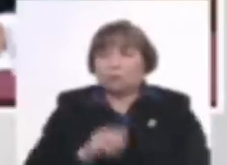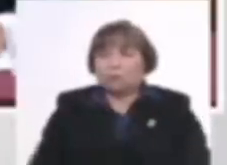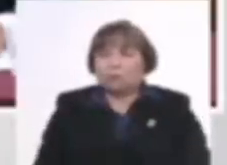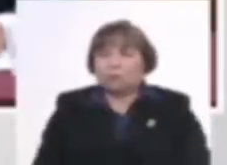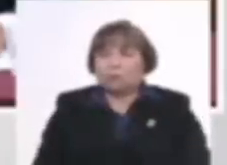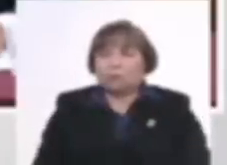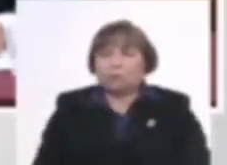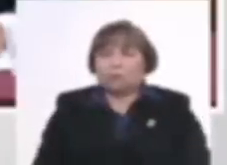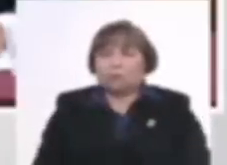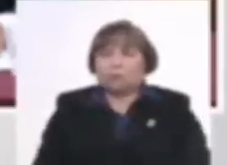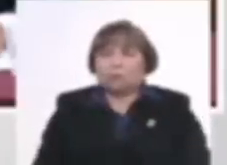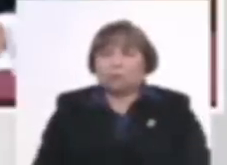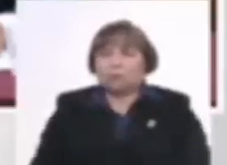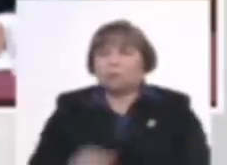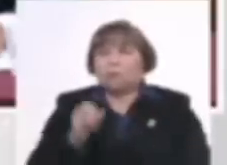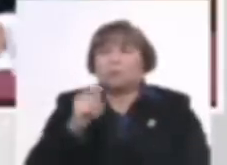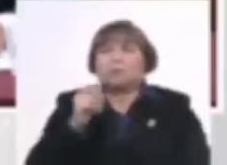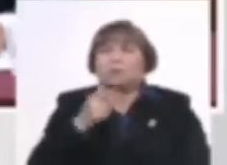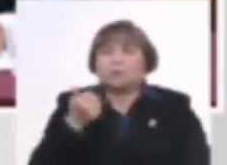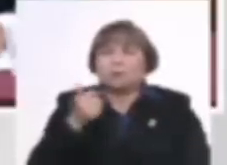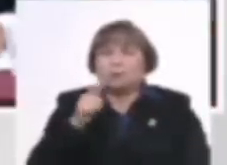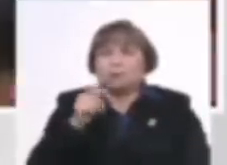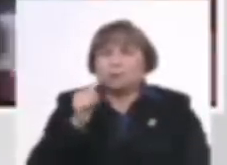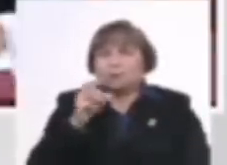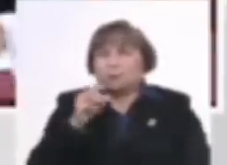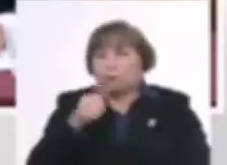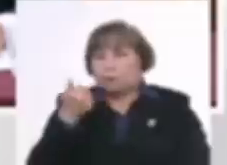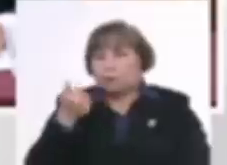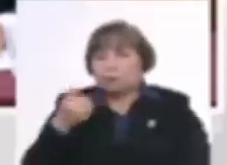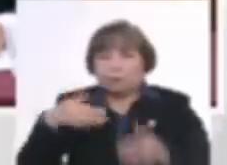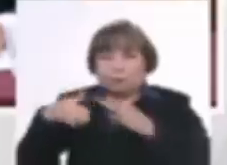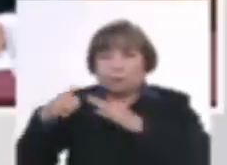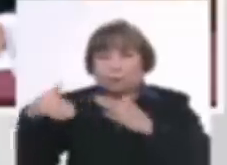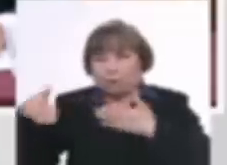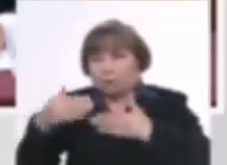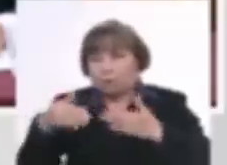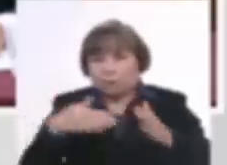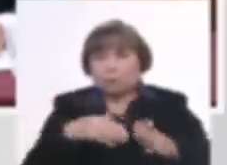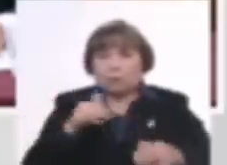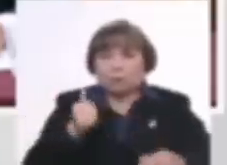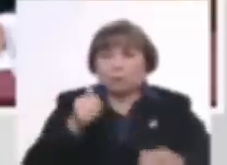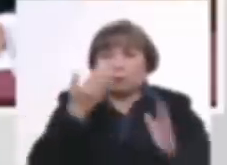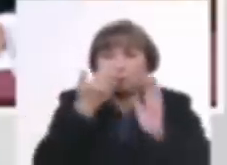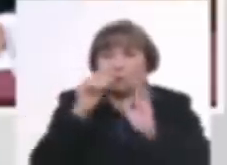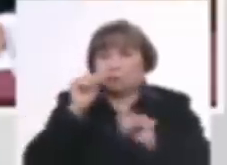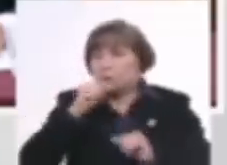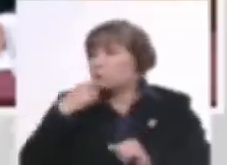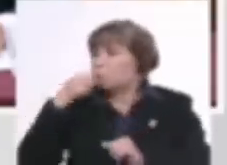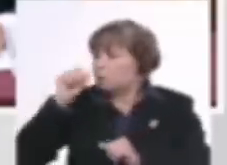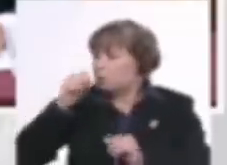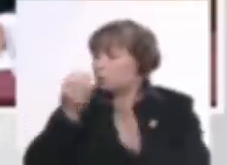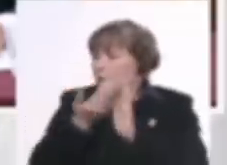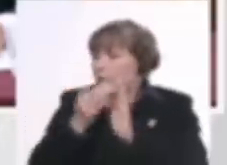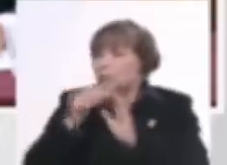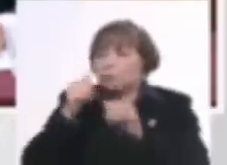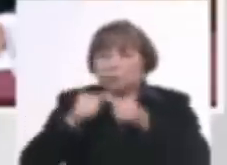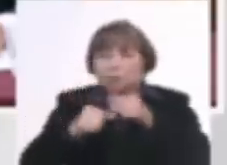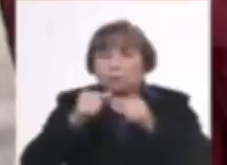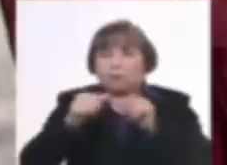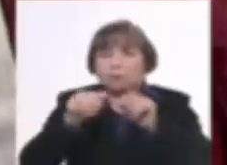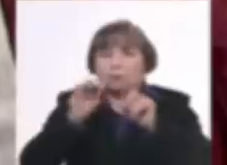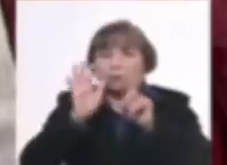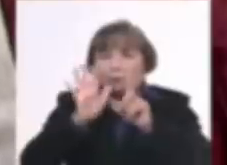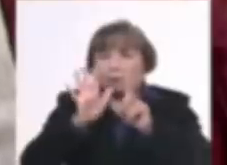lado. Por el otro lado. Sí. ¿A qué se refiere por otro lado? ¿Hay otros ingresos más? Hay una puerta número 6 que